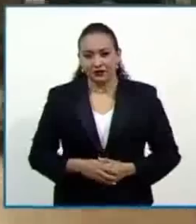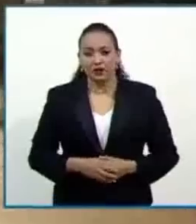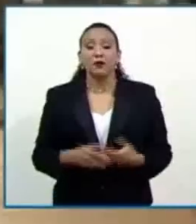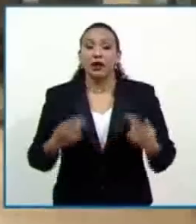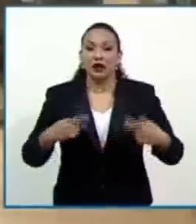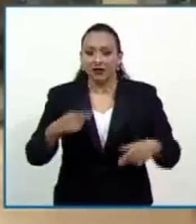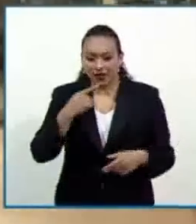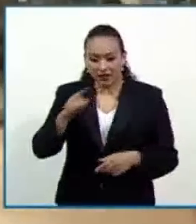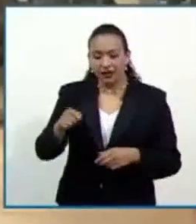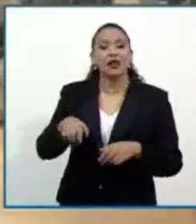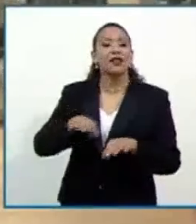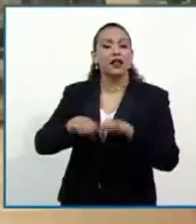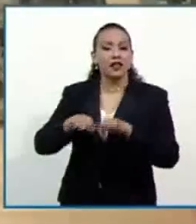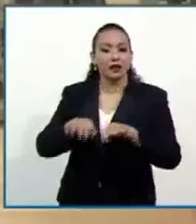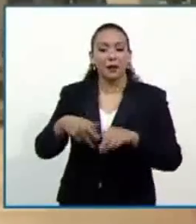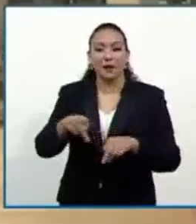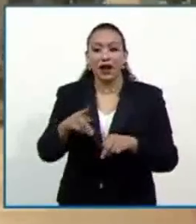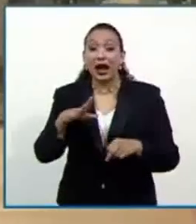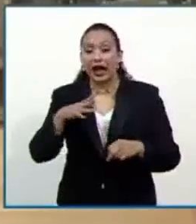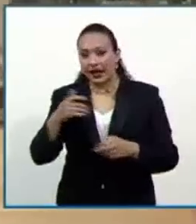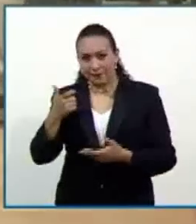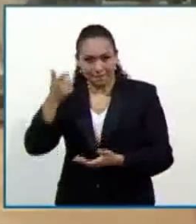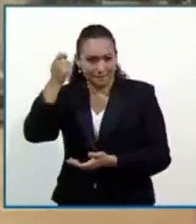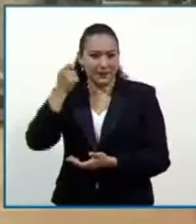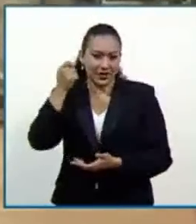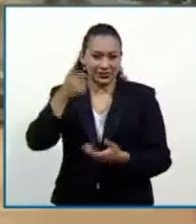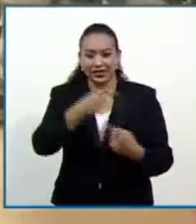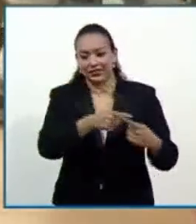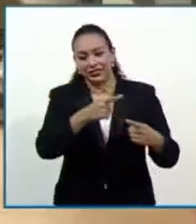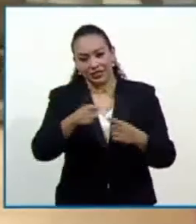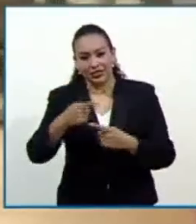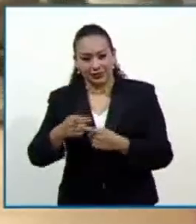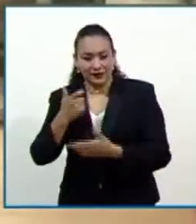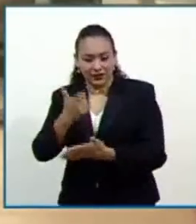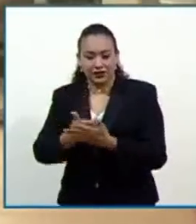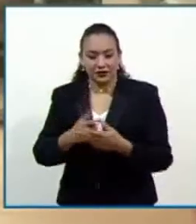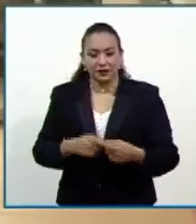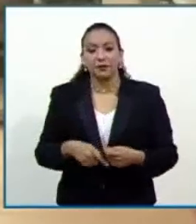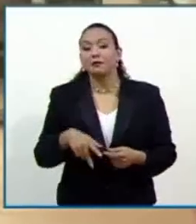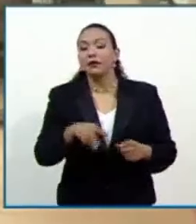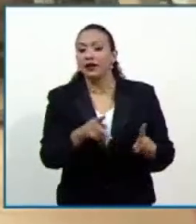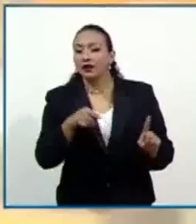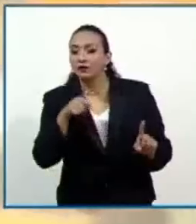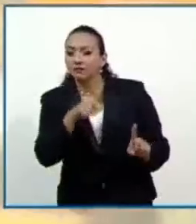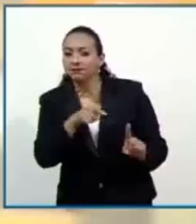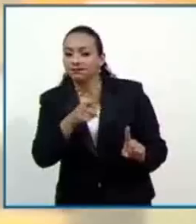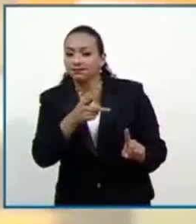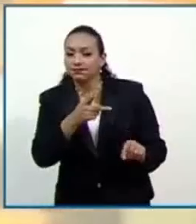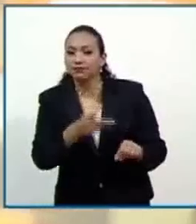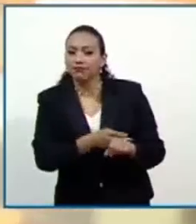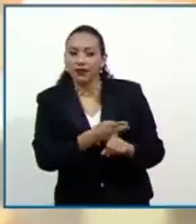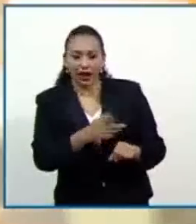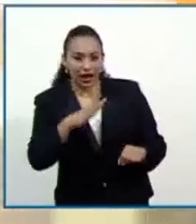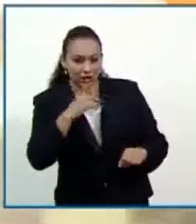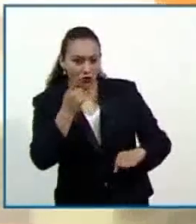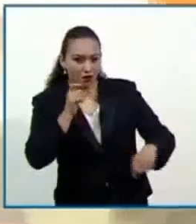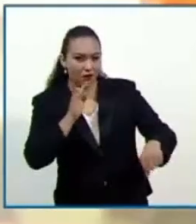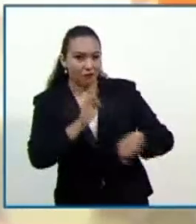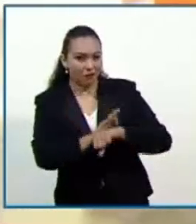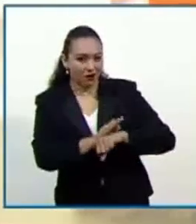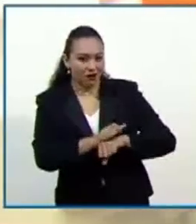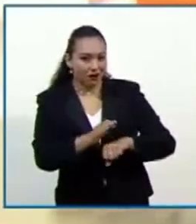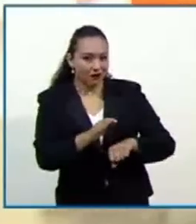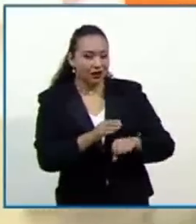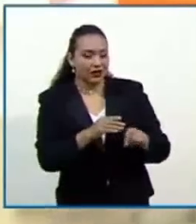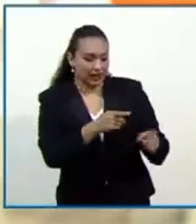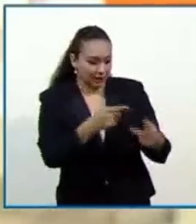la demanda laboral respecto de todas las prestaciones no actualiza la excepción, respecto de la procedencia del amparo indirecto como